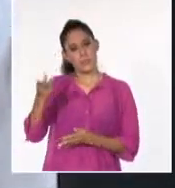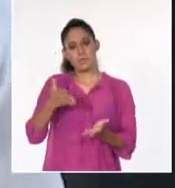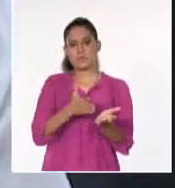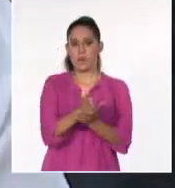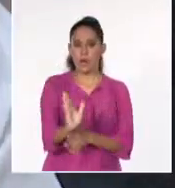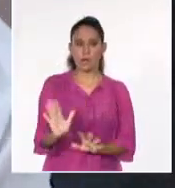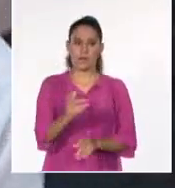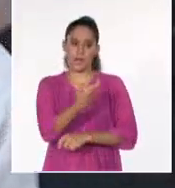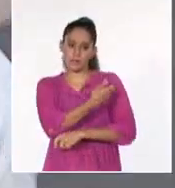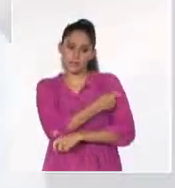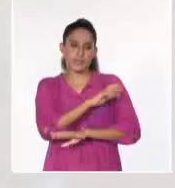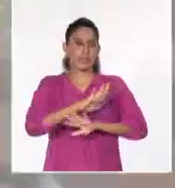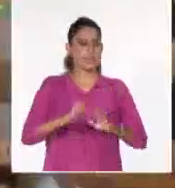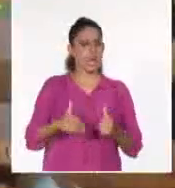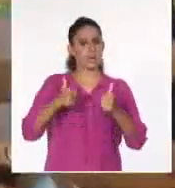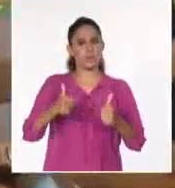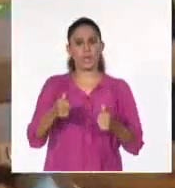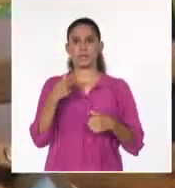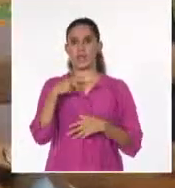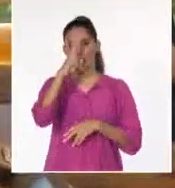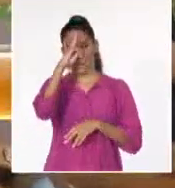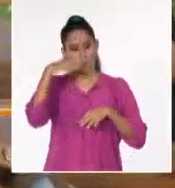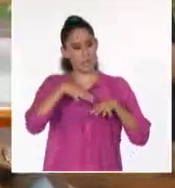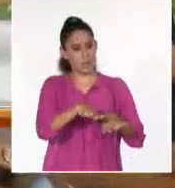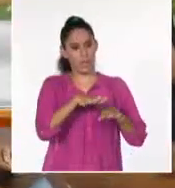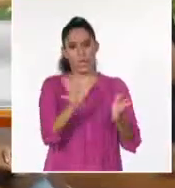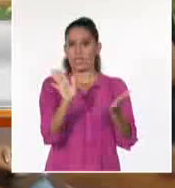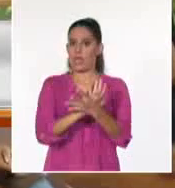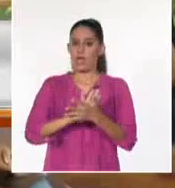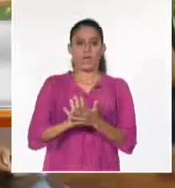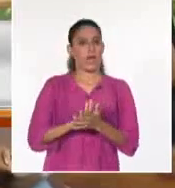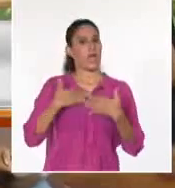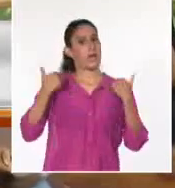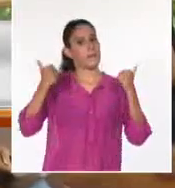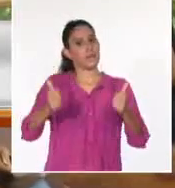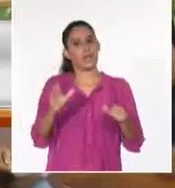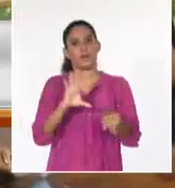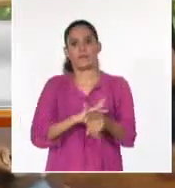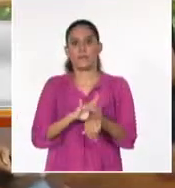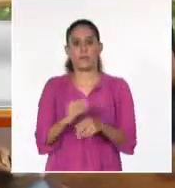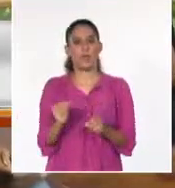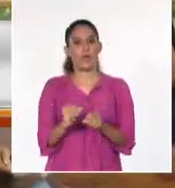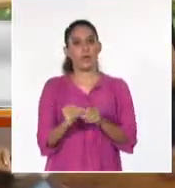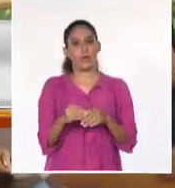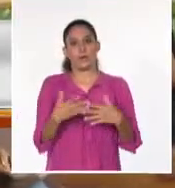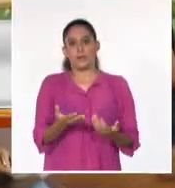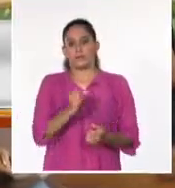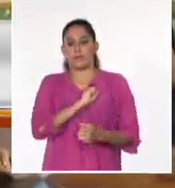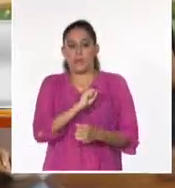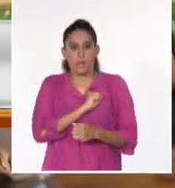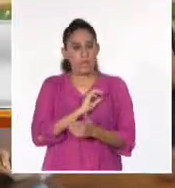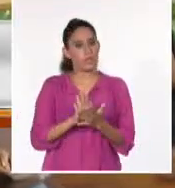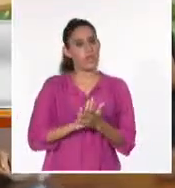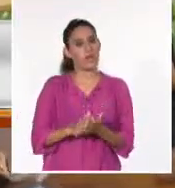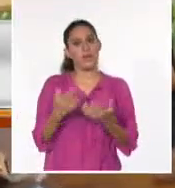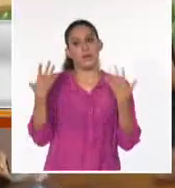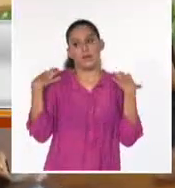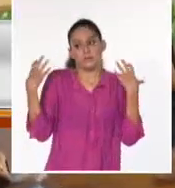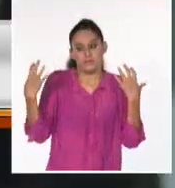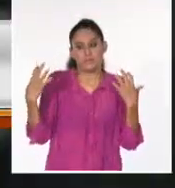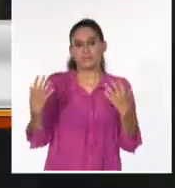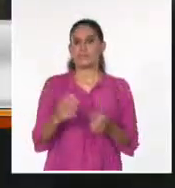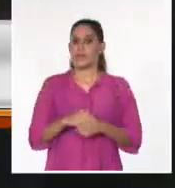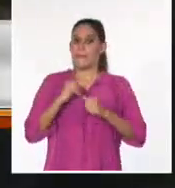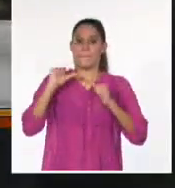tenga que vivir más con ingresos ni con más nada de síntomas asmáticos, porque realmente la neumonía es muy mala para los